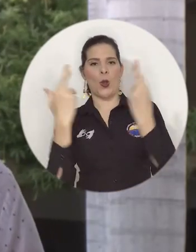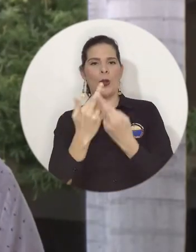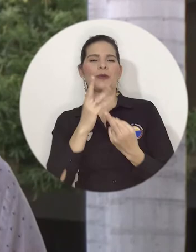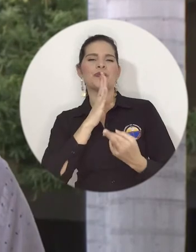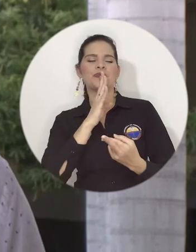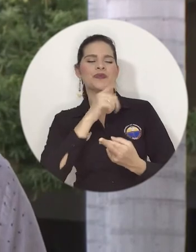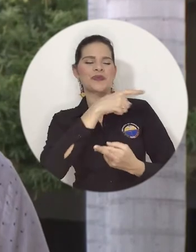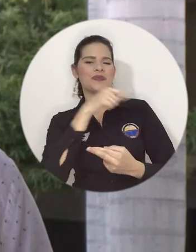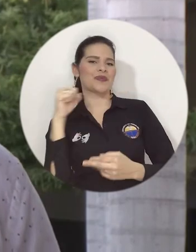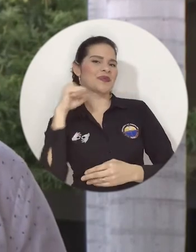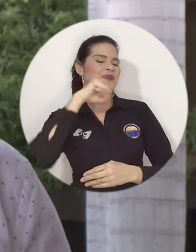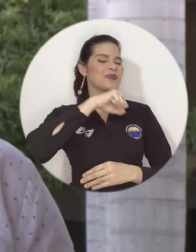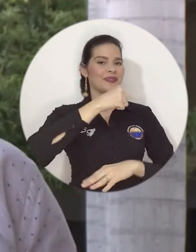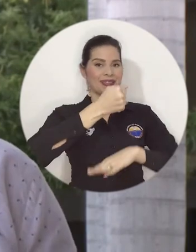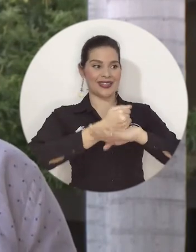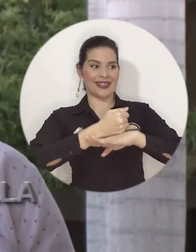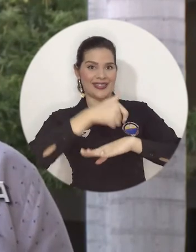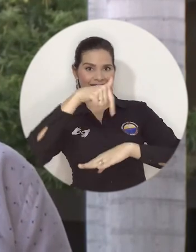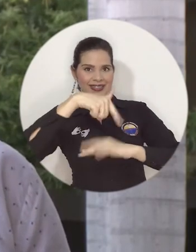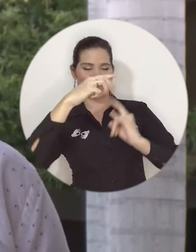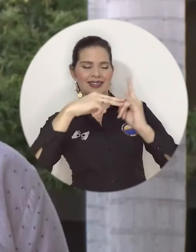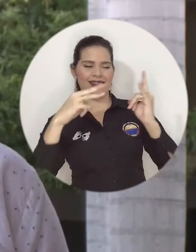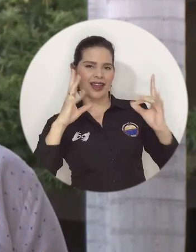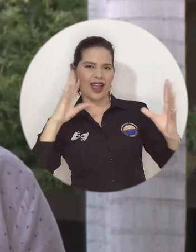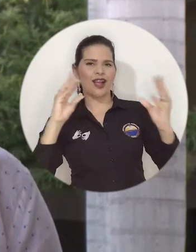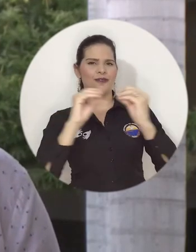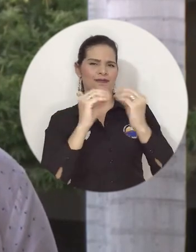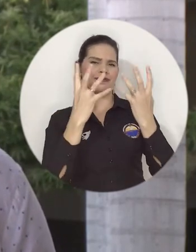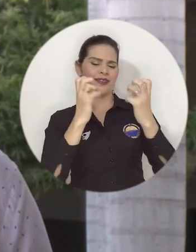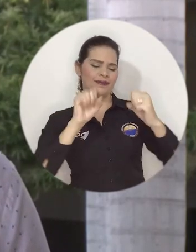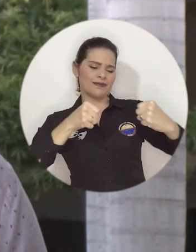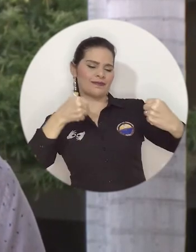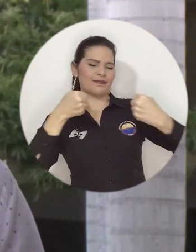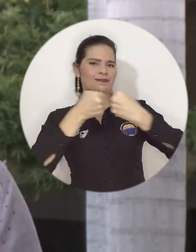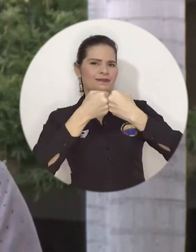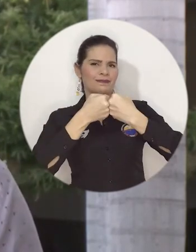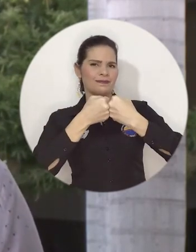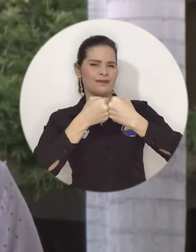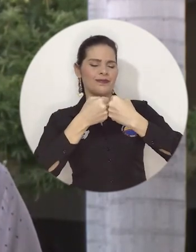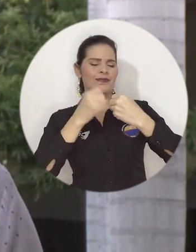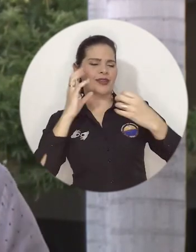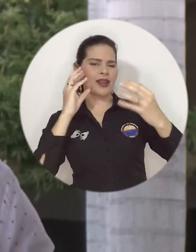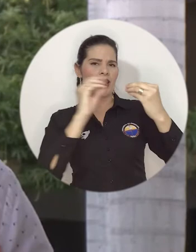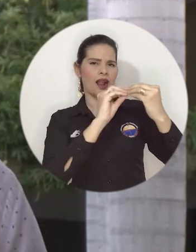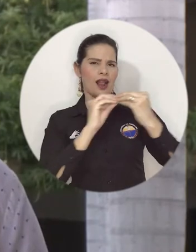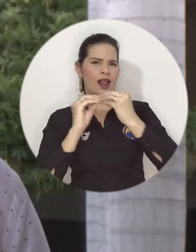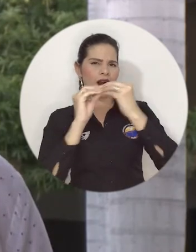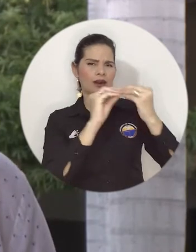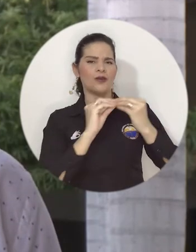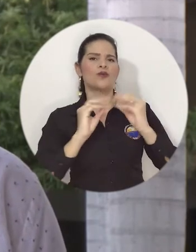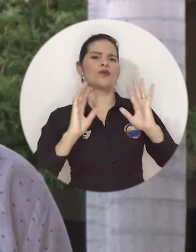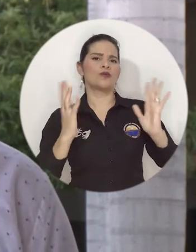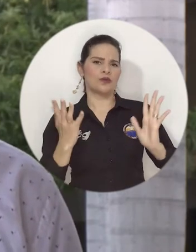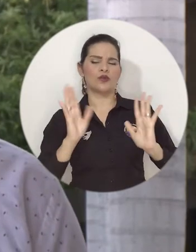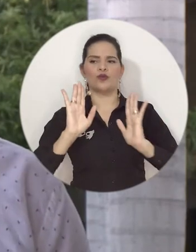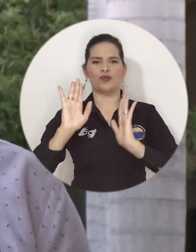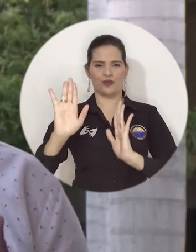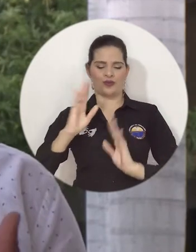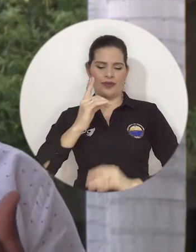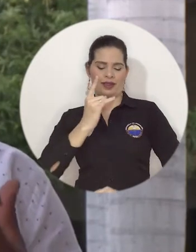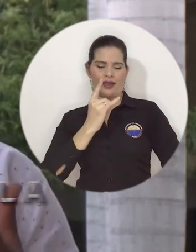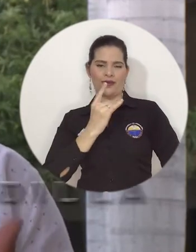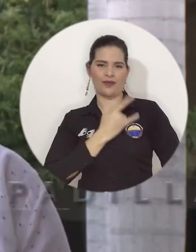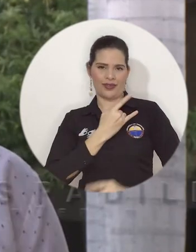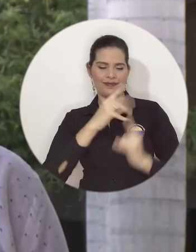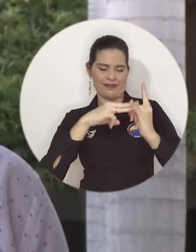el doctor Pablo Vera, con miras a un convenio de cooperación interinstitucional